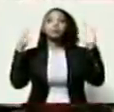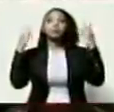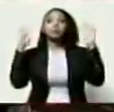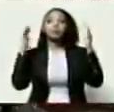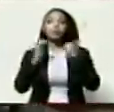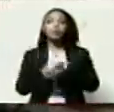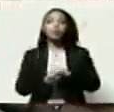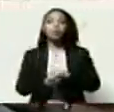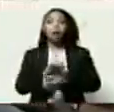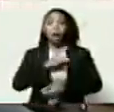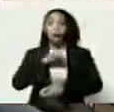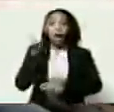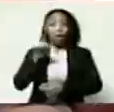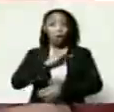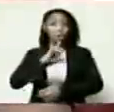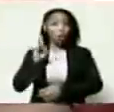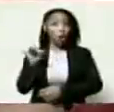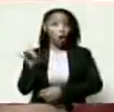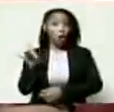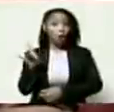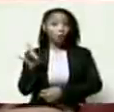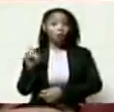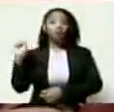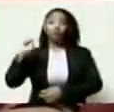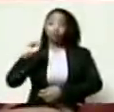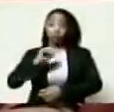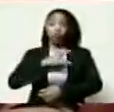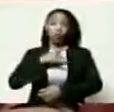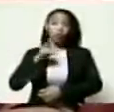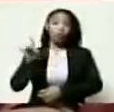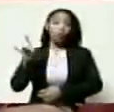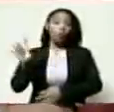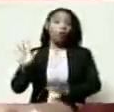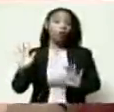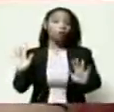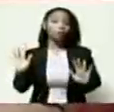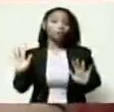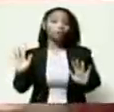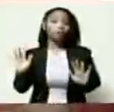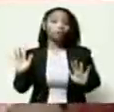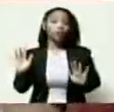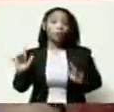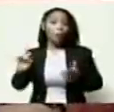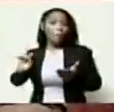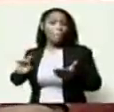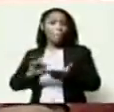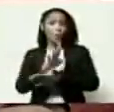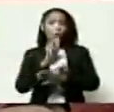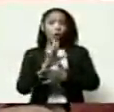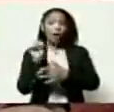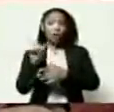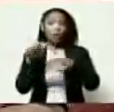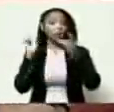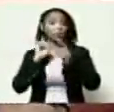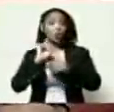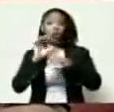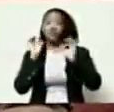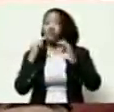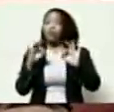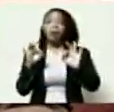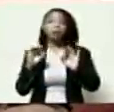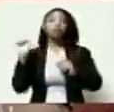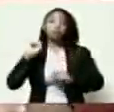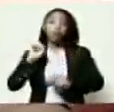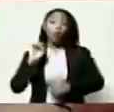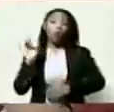¿Qué les duele? Tiene que dolerle. La pateada que le echaron no fue normal. Tiene que